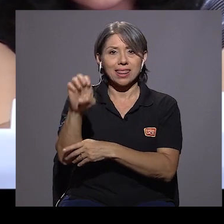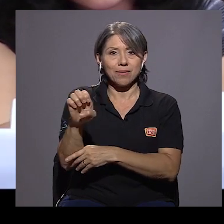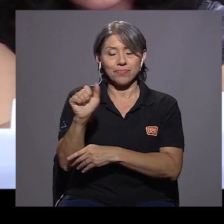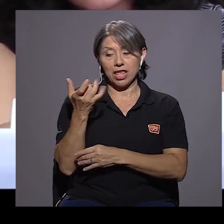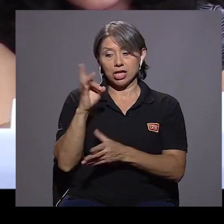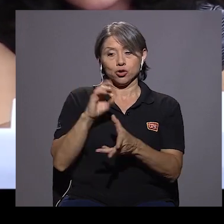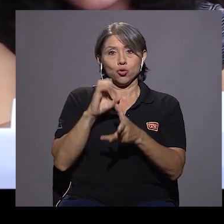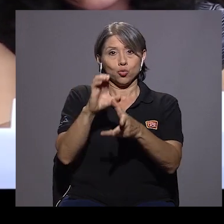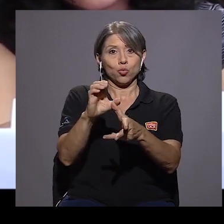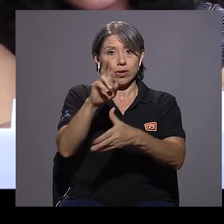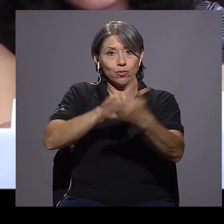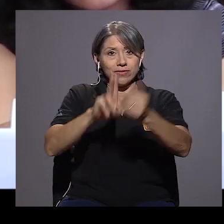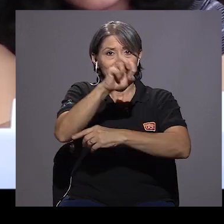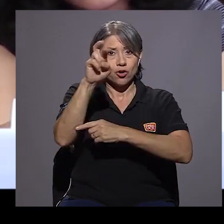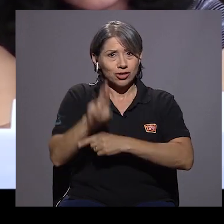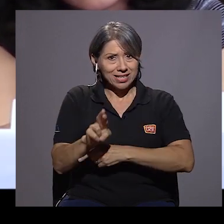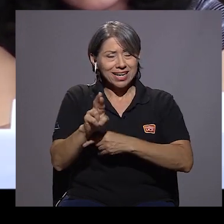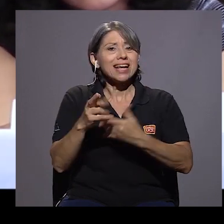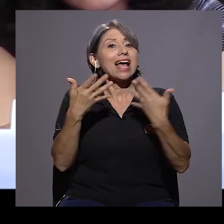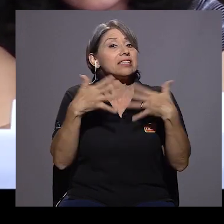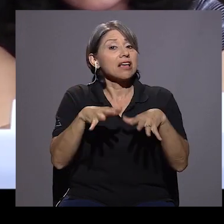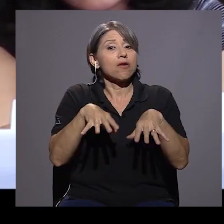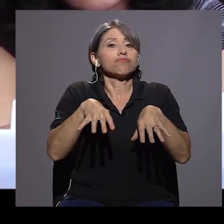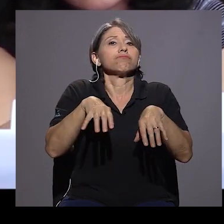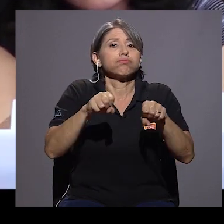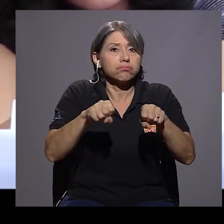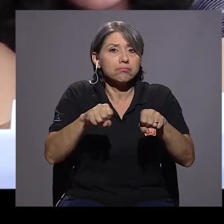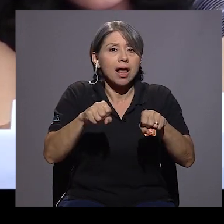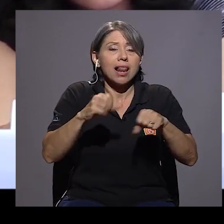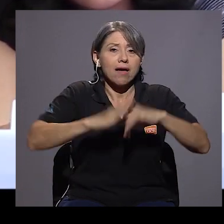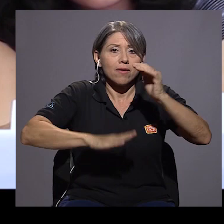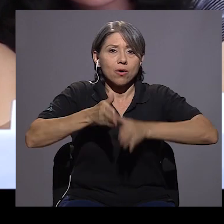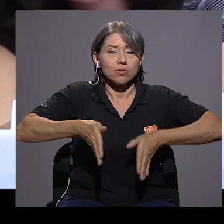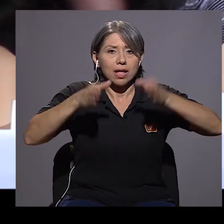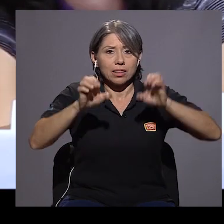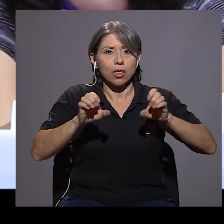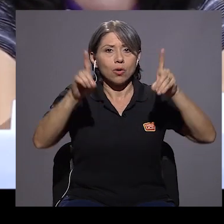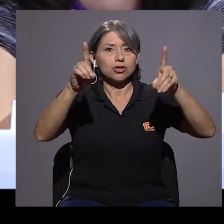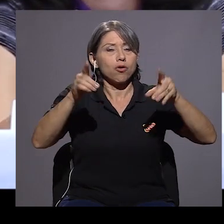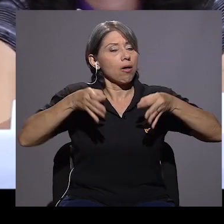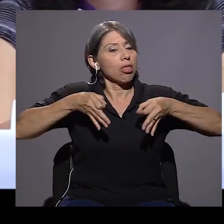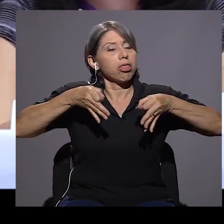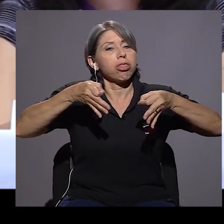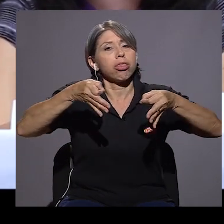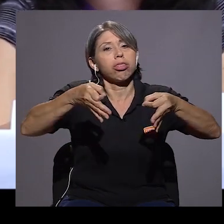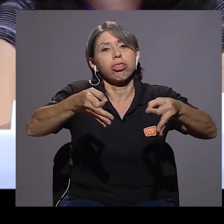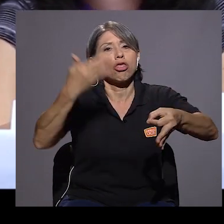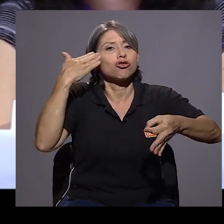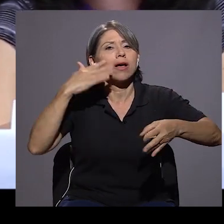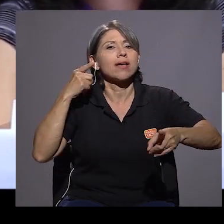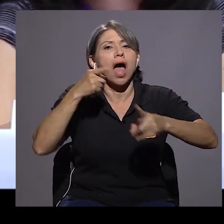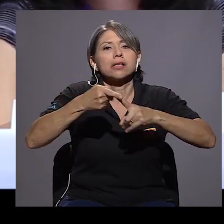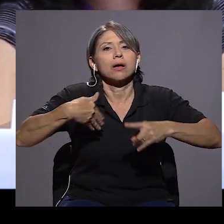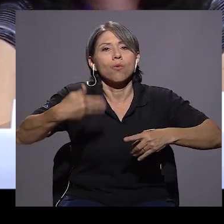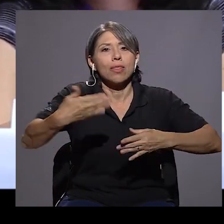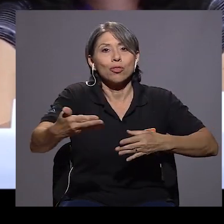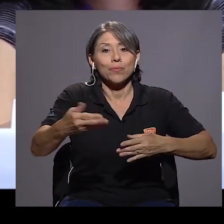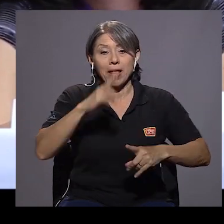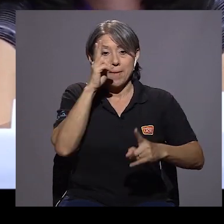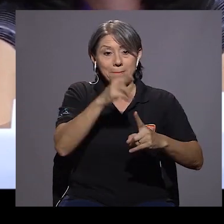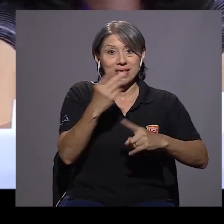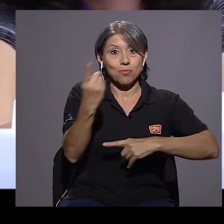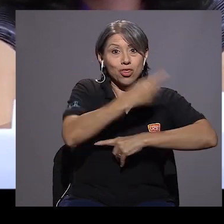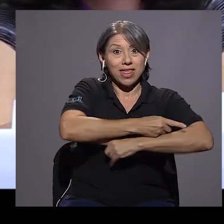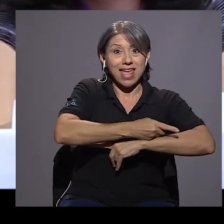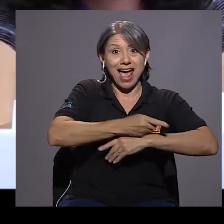en la Universidad de Costa Rica, se tomó y se sostiene tomada indefinidamente la Facultad de Educación. Ese mismo día se